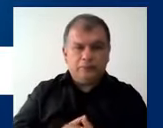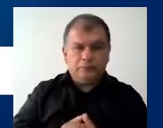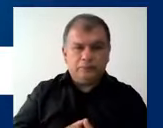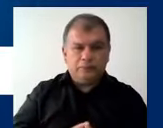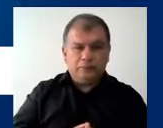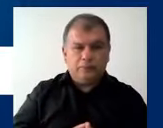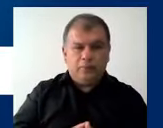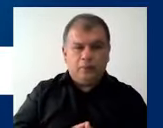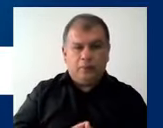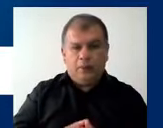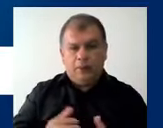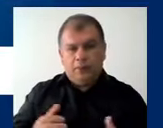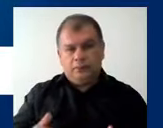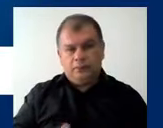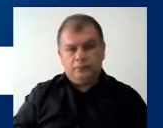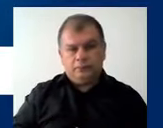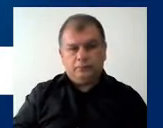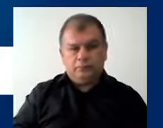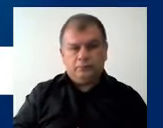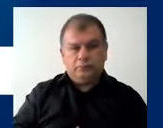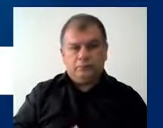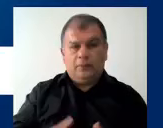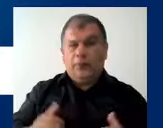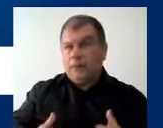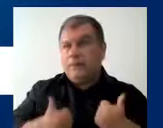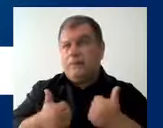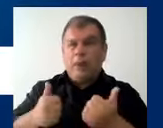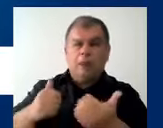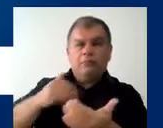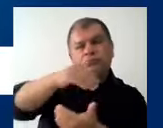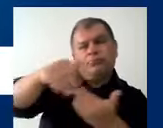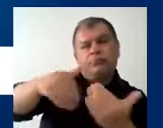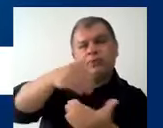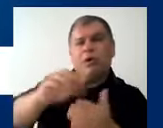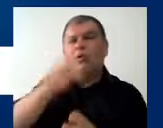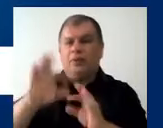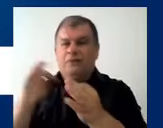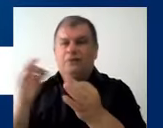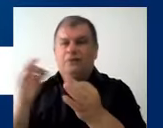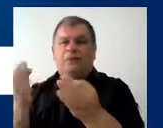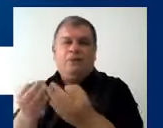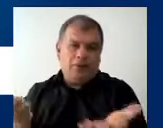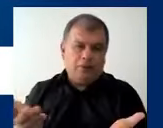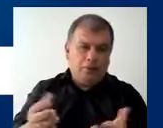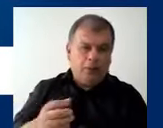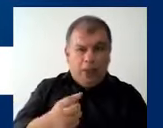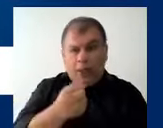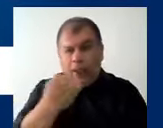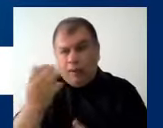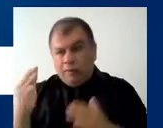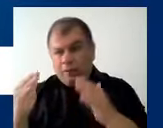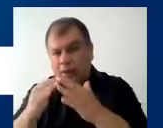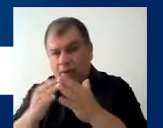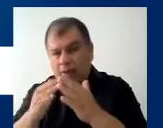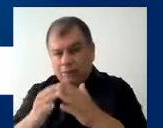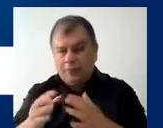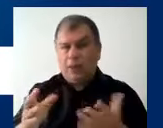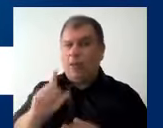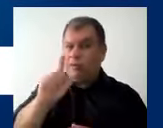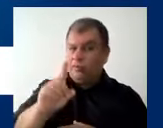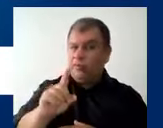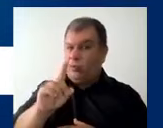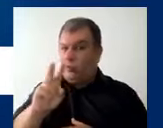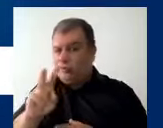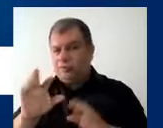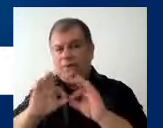que comparten una misma vivienda con otras familias. Es decir, en algunas viviendas puede haber uno o más